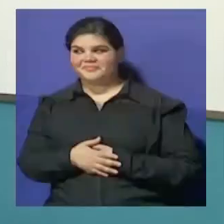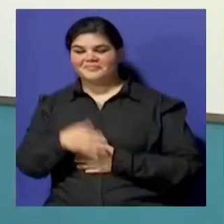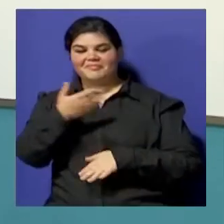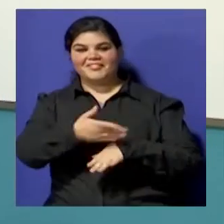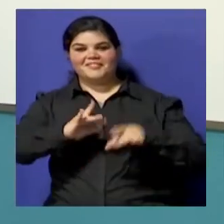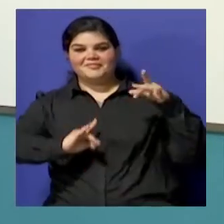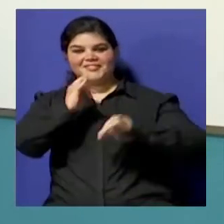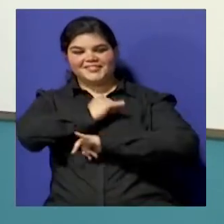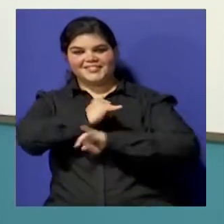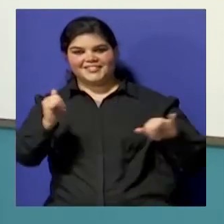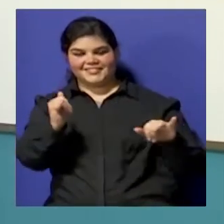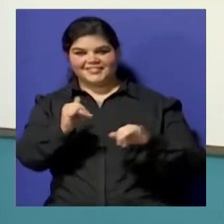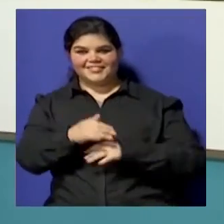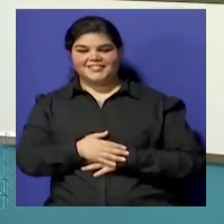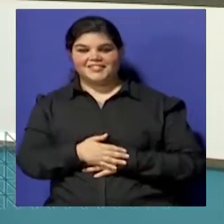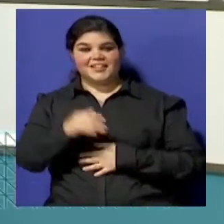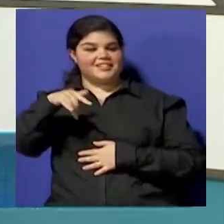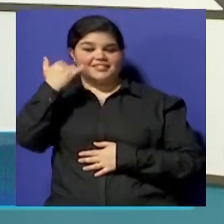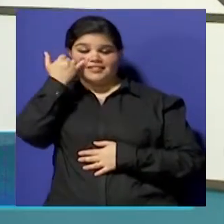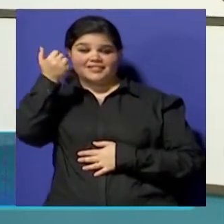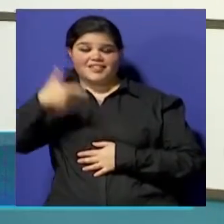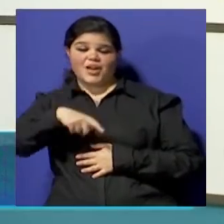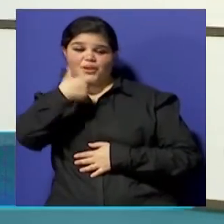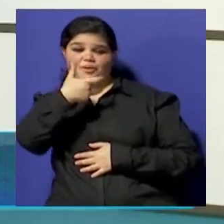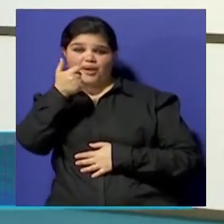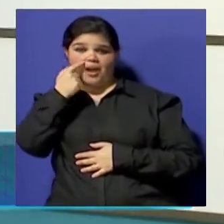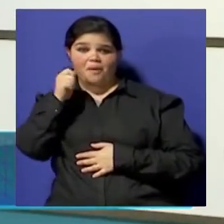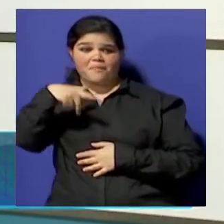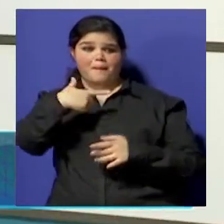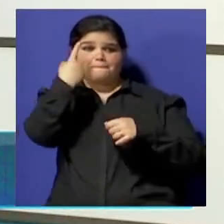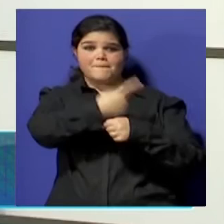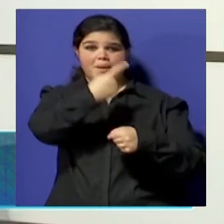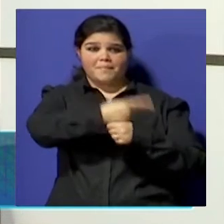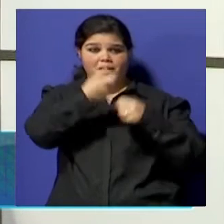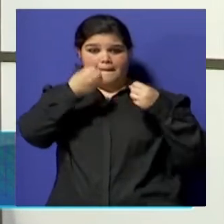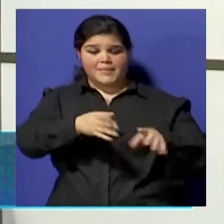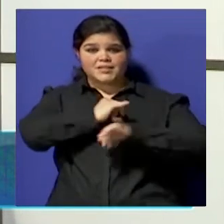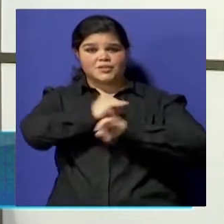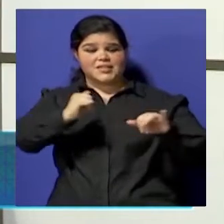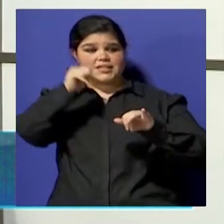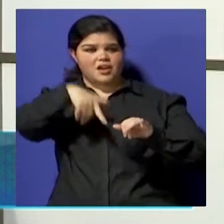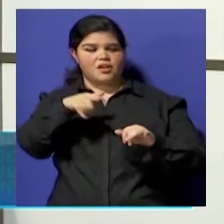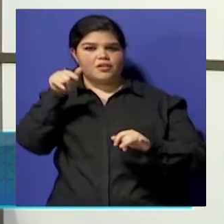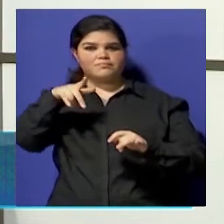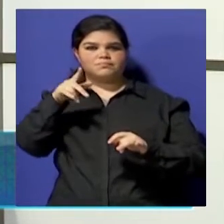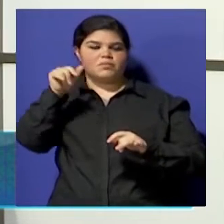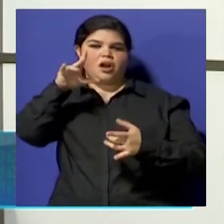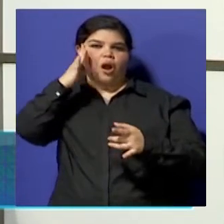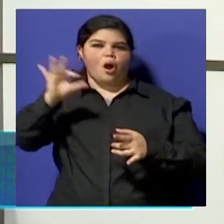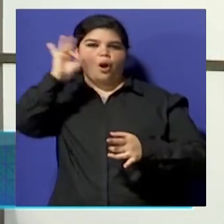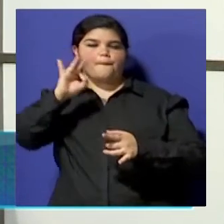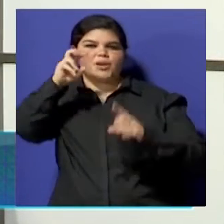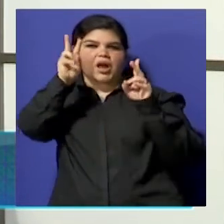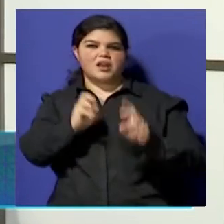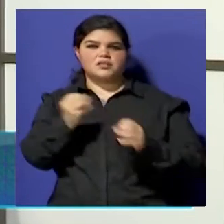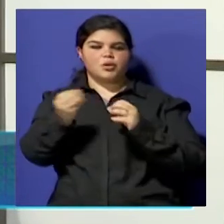Continuamos en Universidad Noticias. Ya Jorge Fernández Rojas en el primer bloque y en el inicio del noticiero nos daba su impresión, su análisis